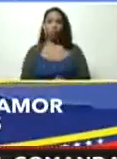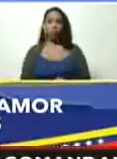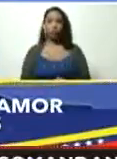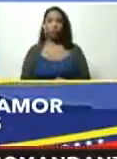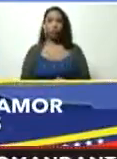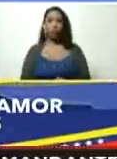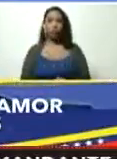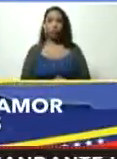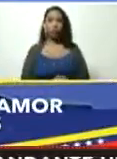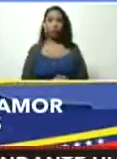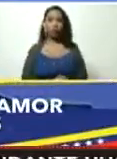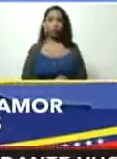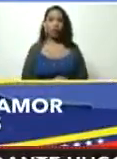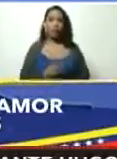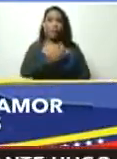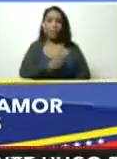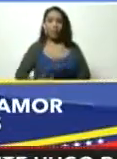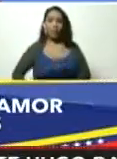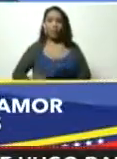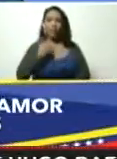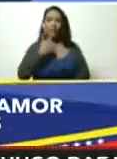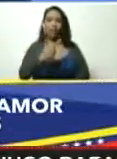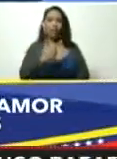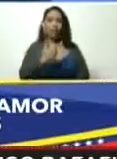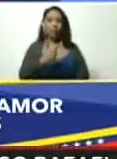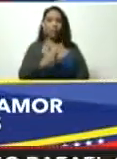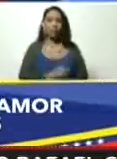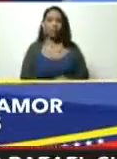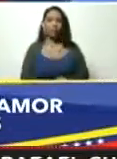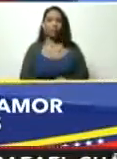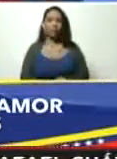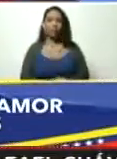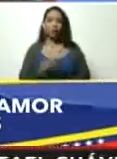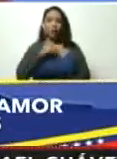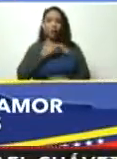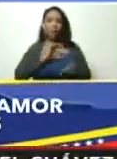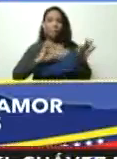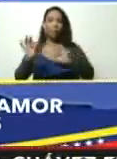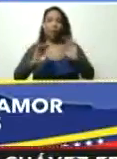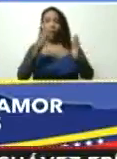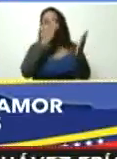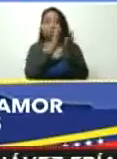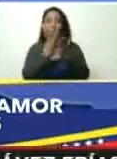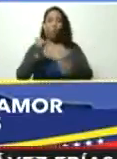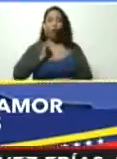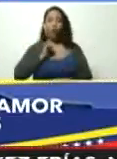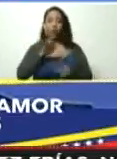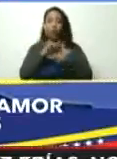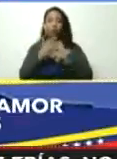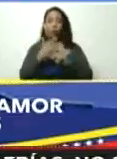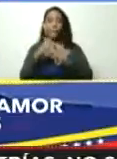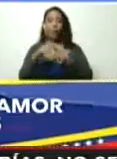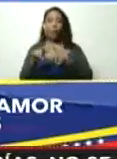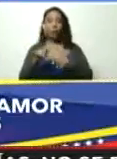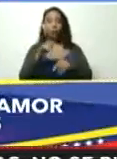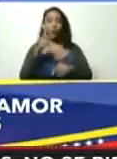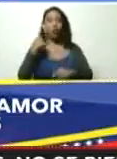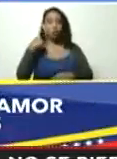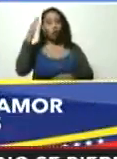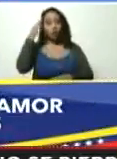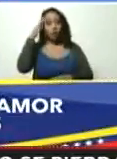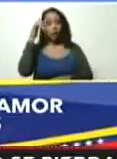el presidente le dice, usted le dice que estábamos preparados para enfrentar cualquier circunstancia, pero él le dice, lo sé,